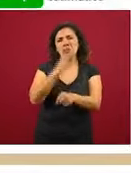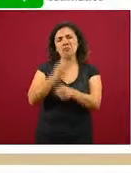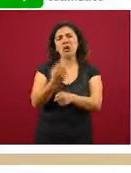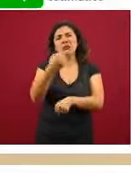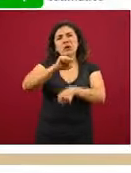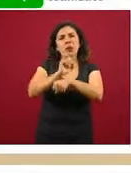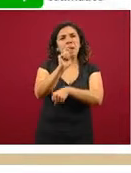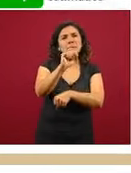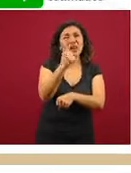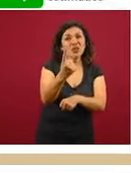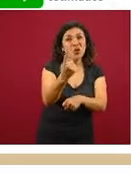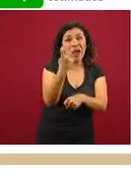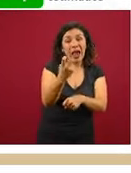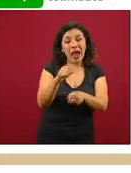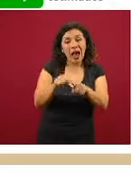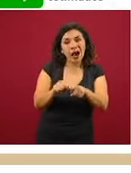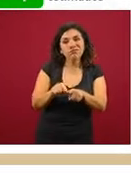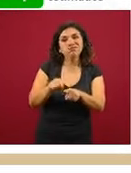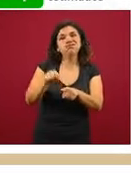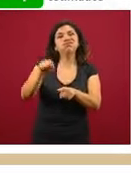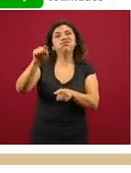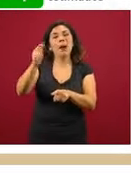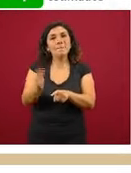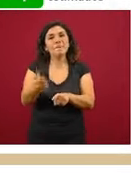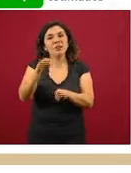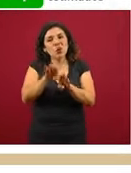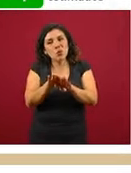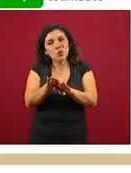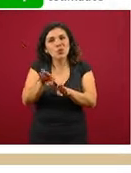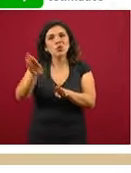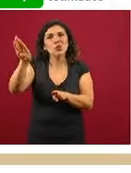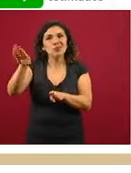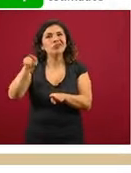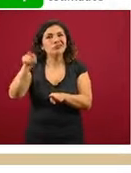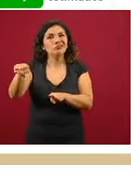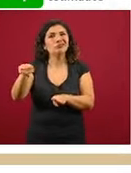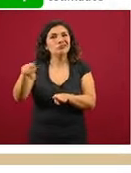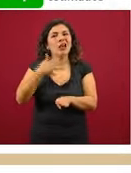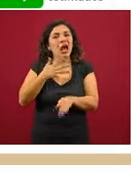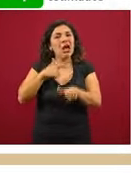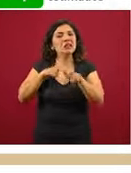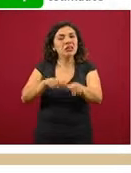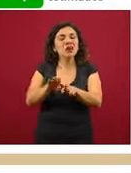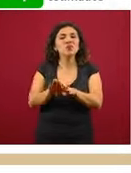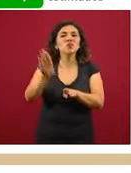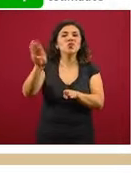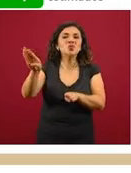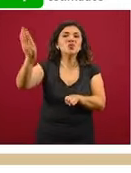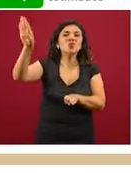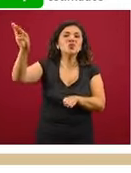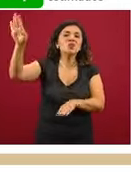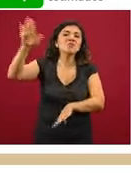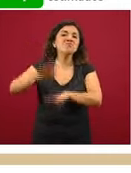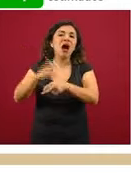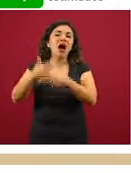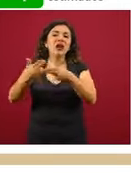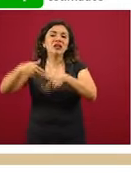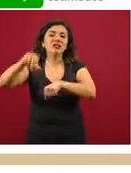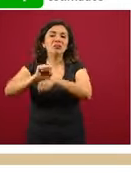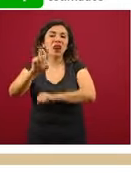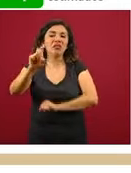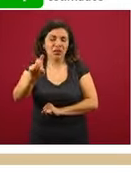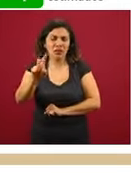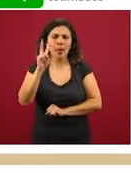y luego viene ya una aceleración, primero en una diagonal que prácticamente se ha mantenido hasta la semana 30. Se ve